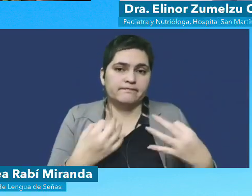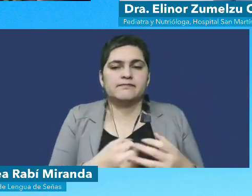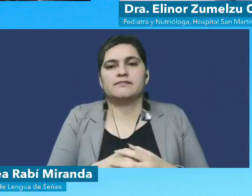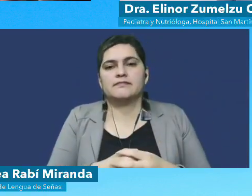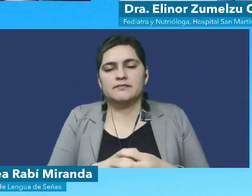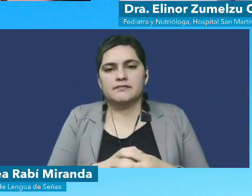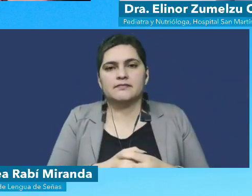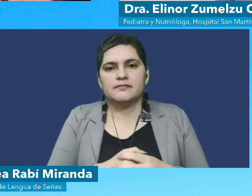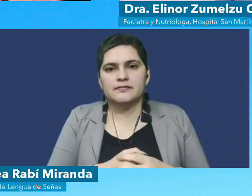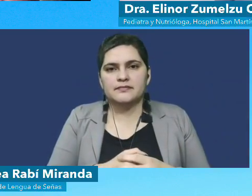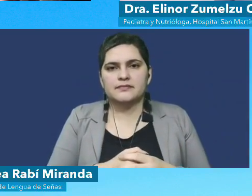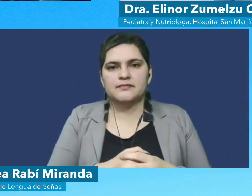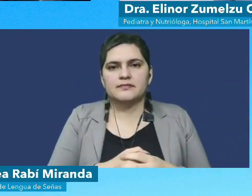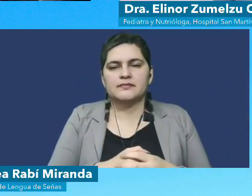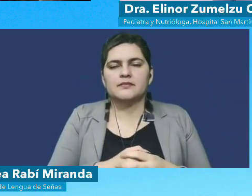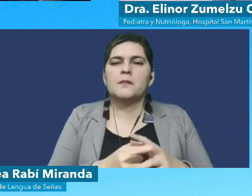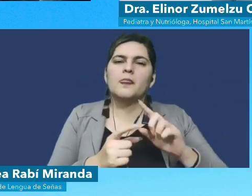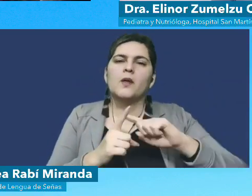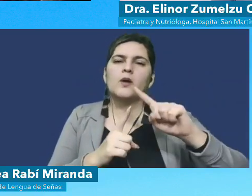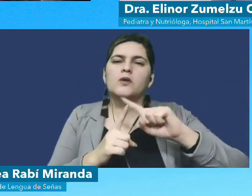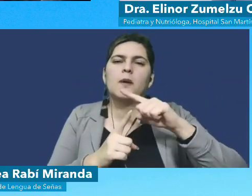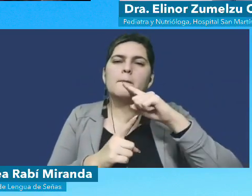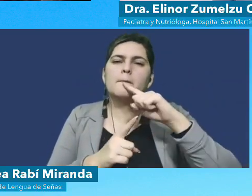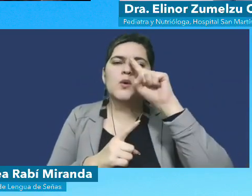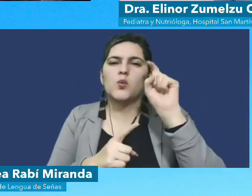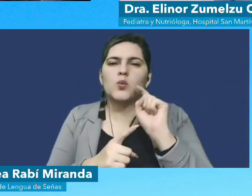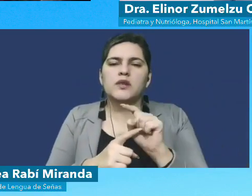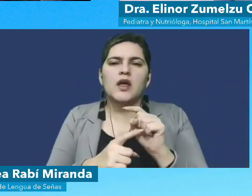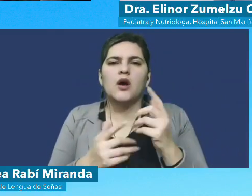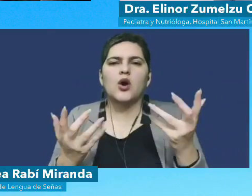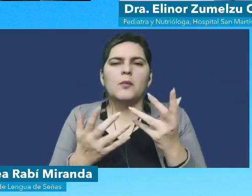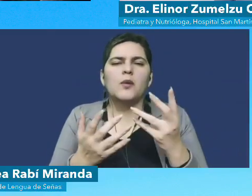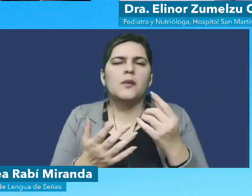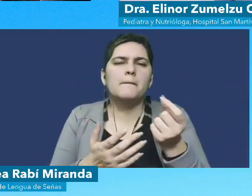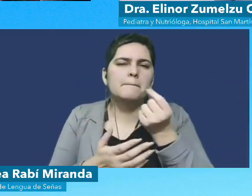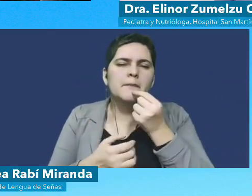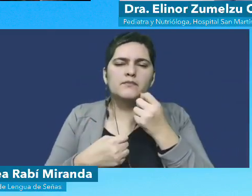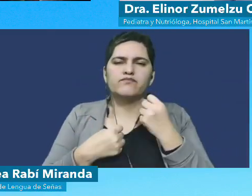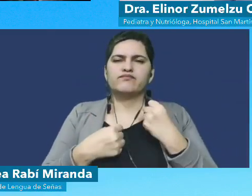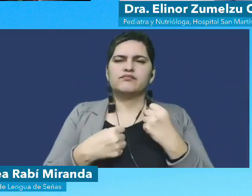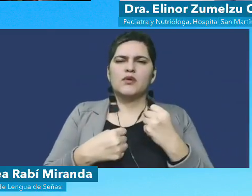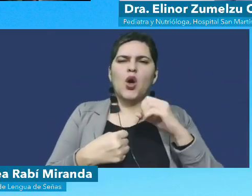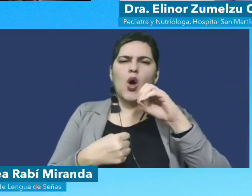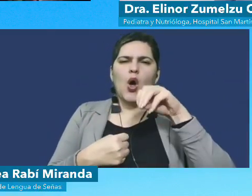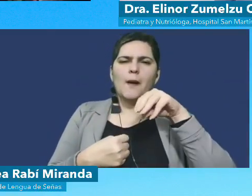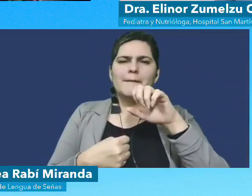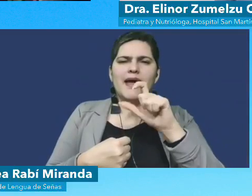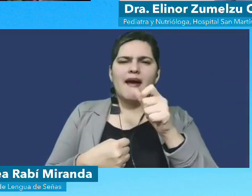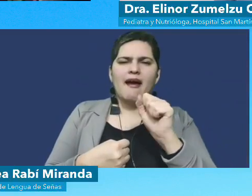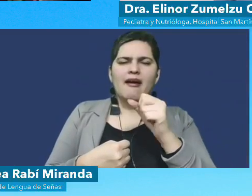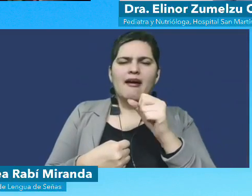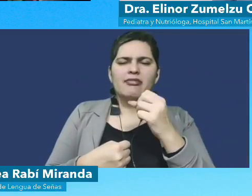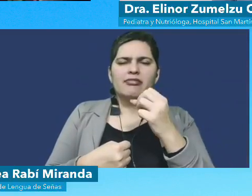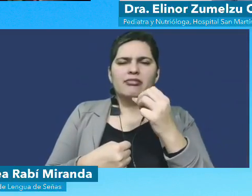pregunta, ¿qué pudiese recomendar, doctora, como suplemento de vitaminas o de omega 3 y de omega 3?